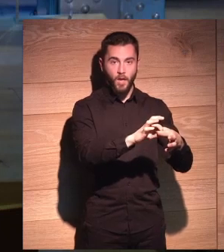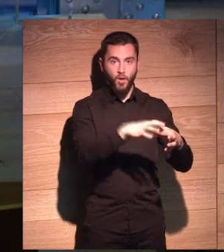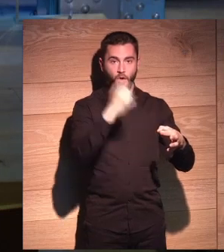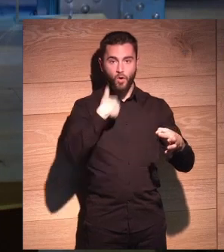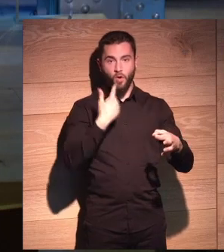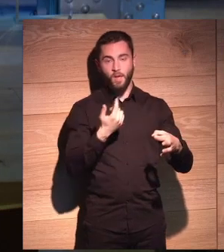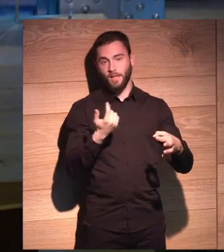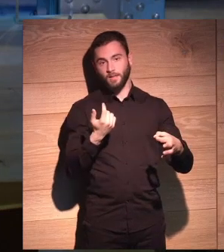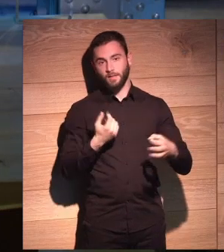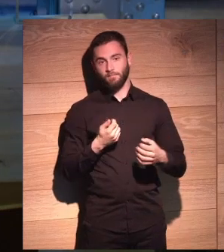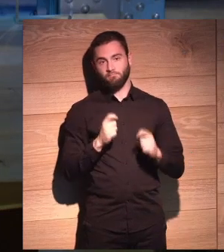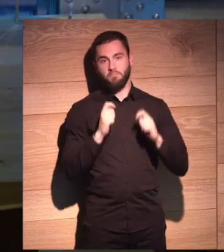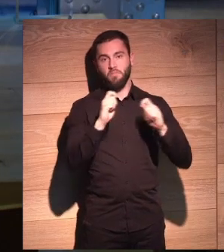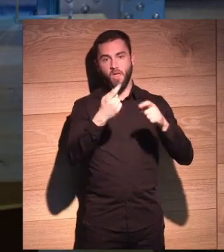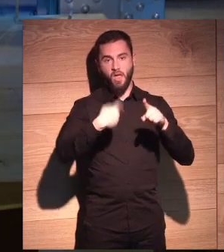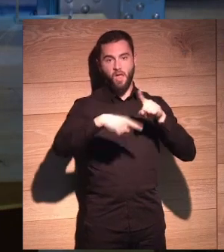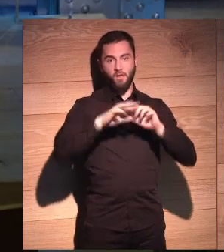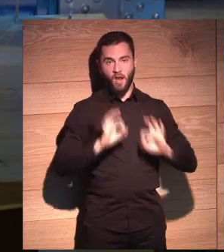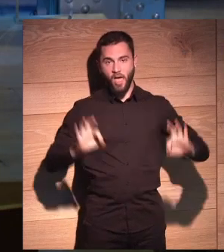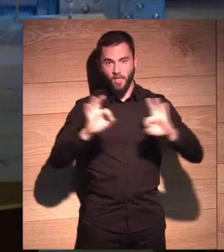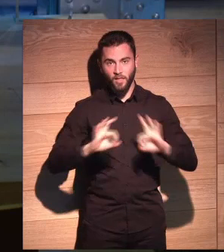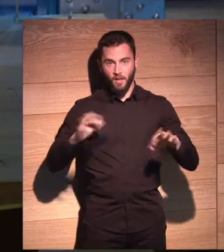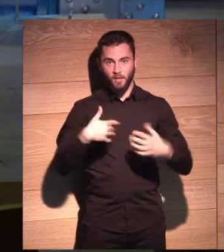altruistas, ¿no?, lo que son los cuidados, lo que es la mejora en